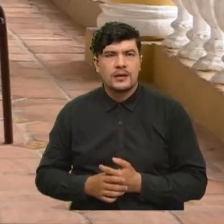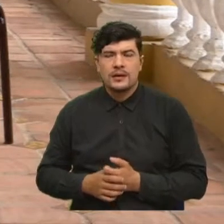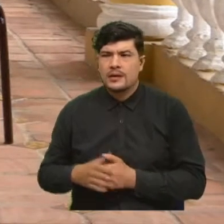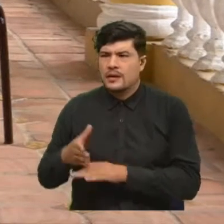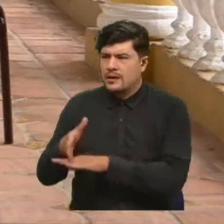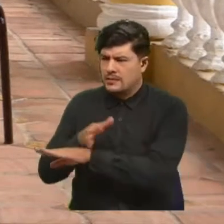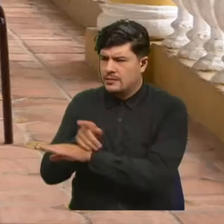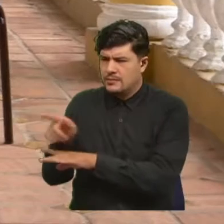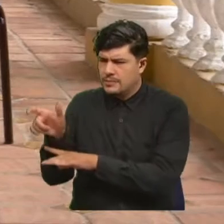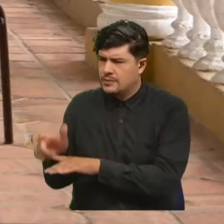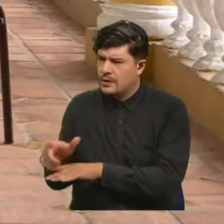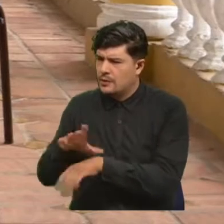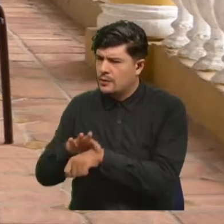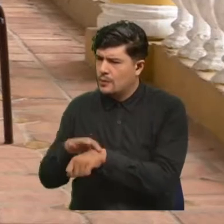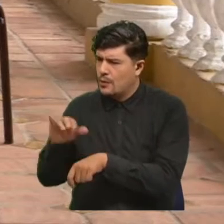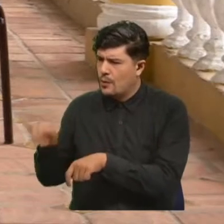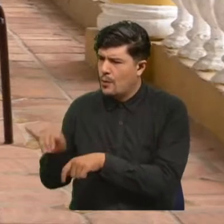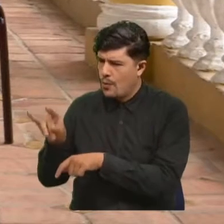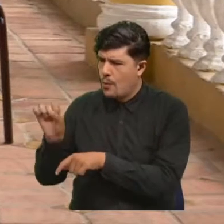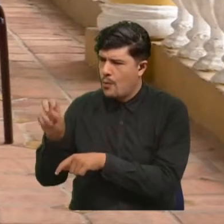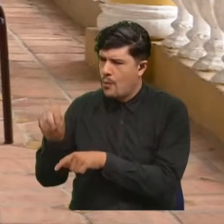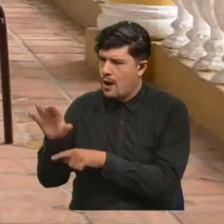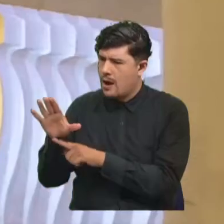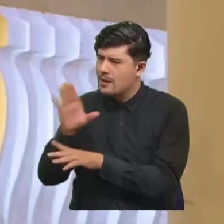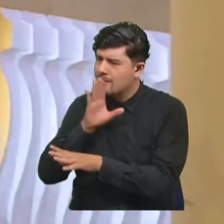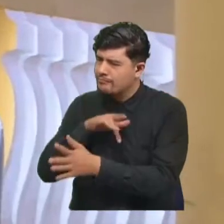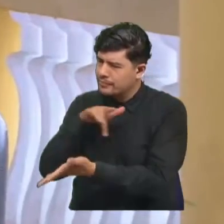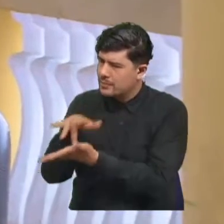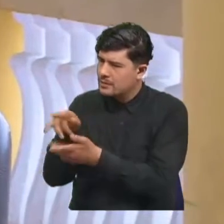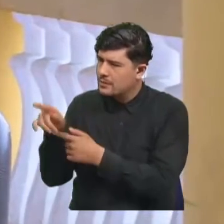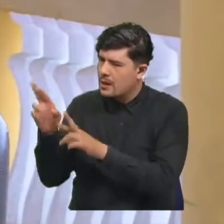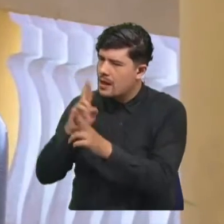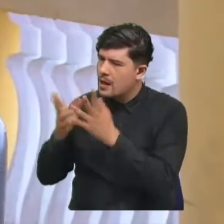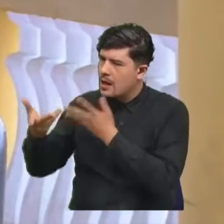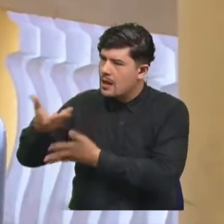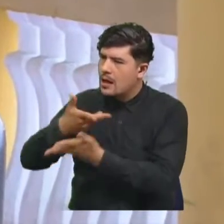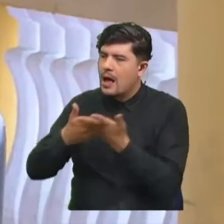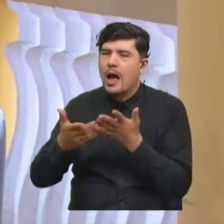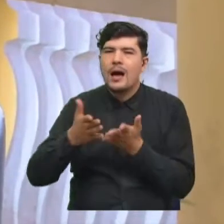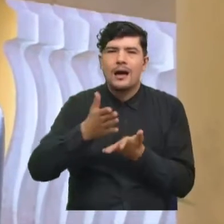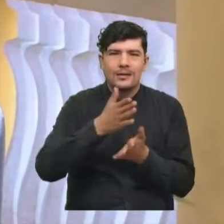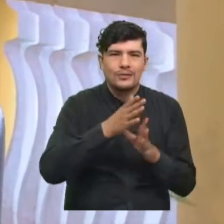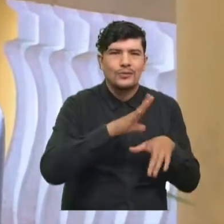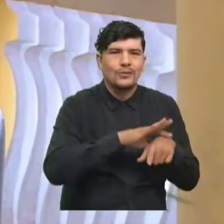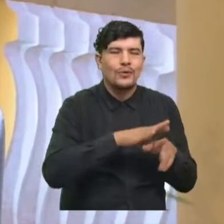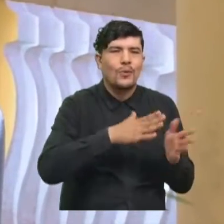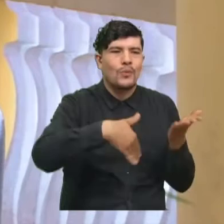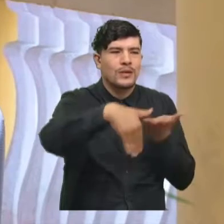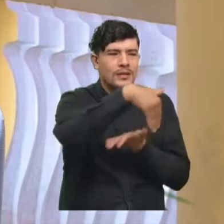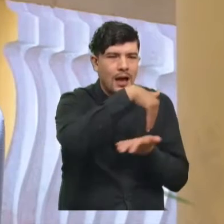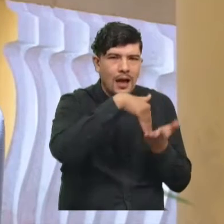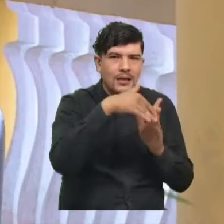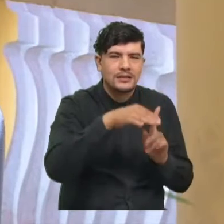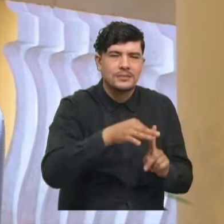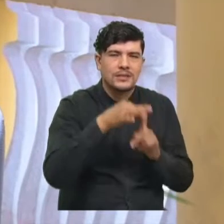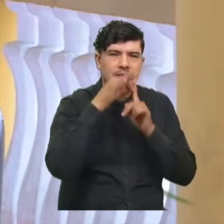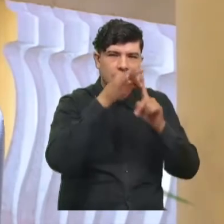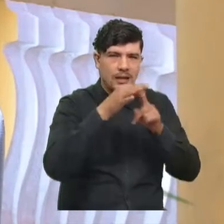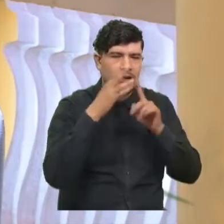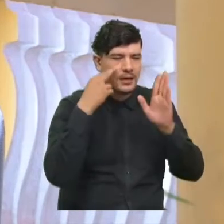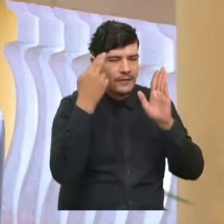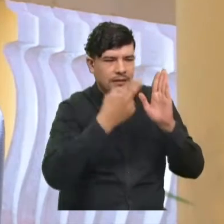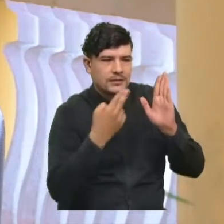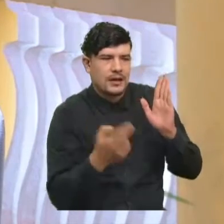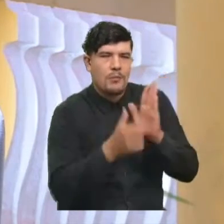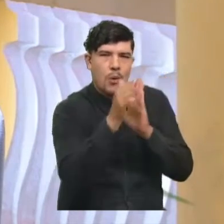juan carlos martínez director de la unidad especial para el programa de alimentación escolar del ministerio el